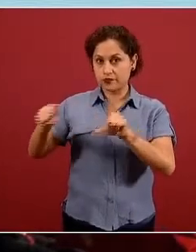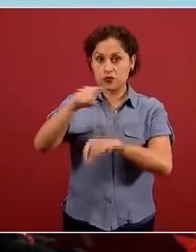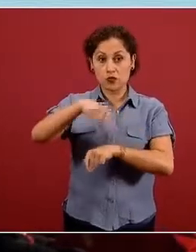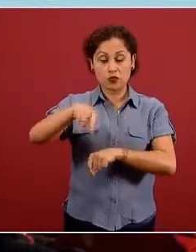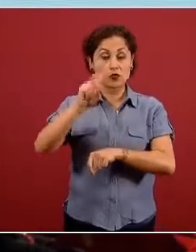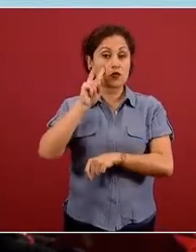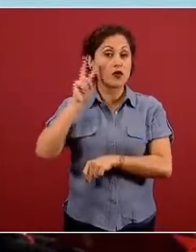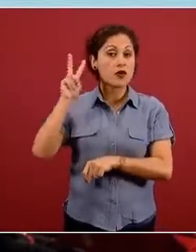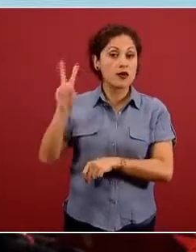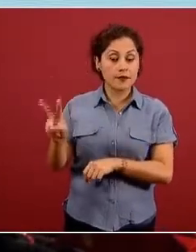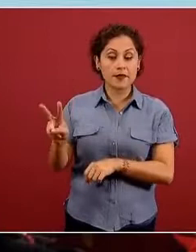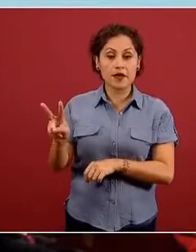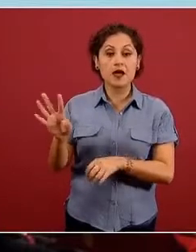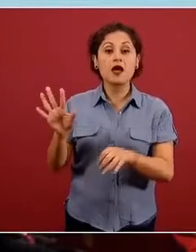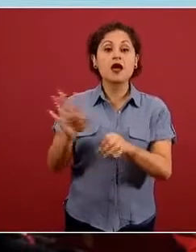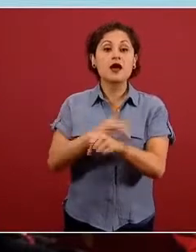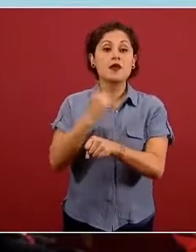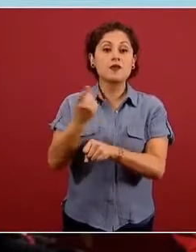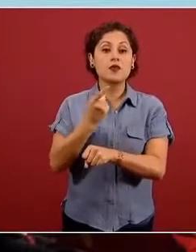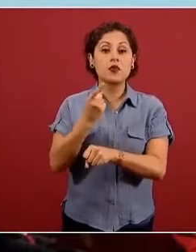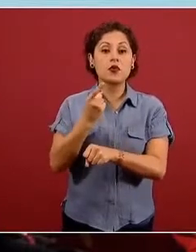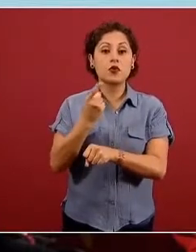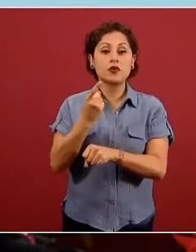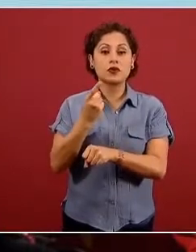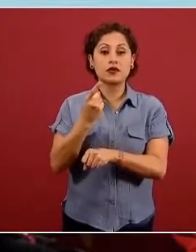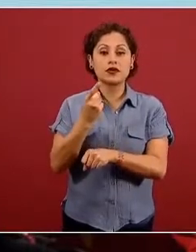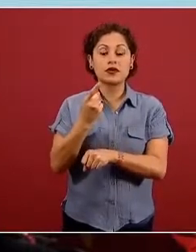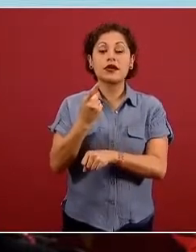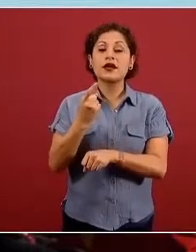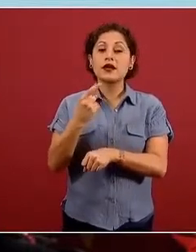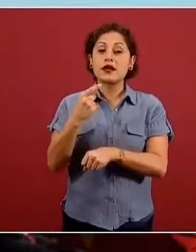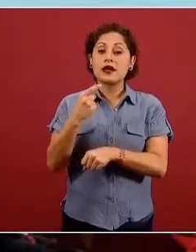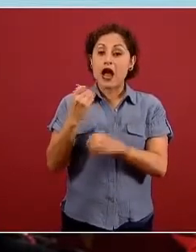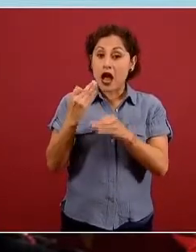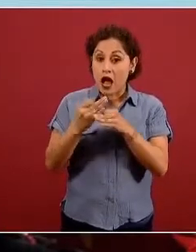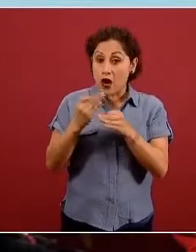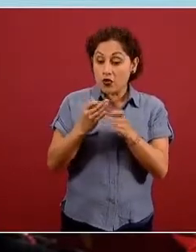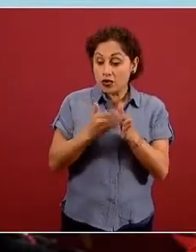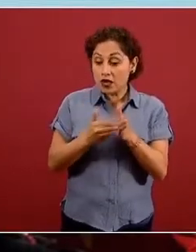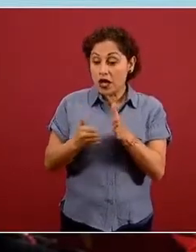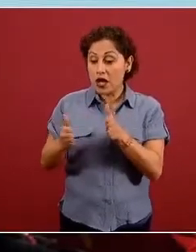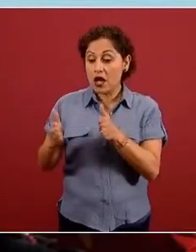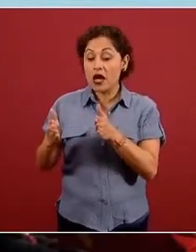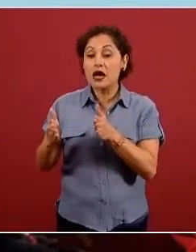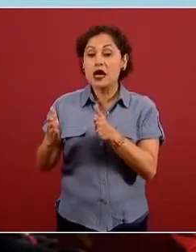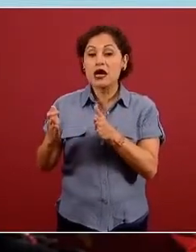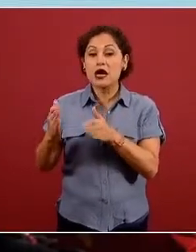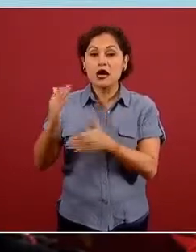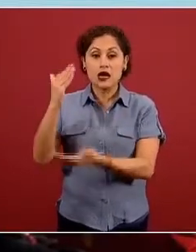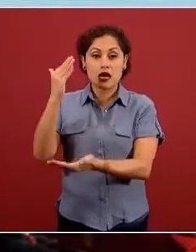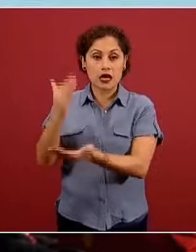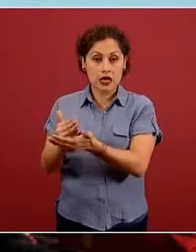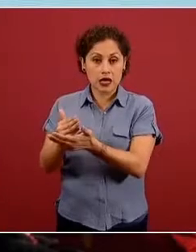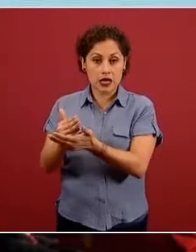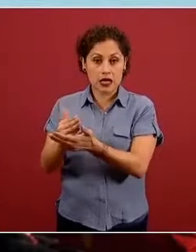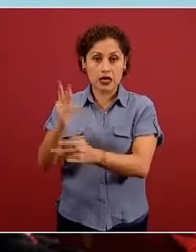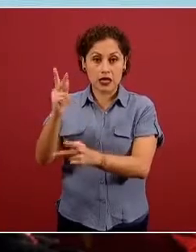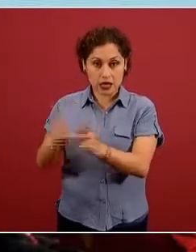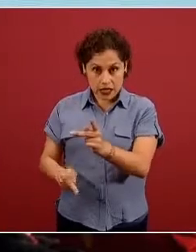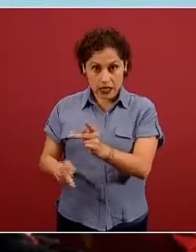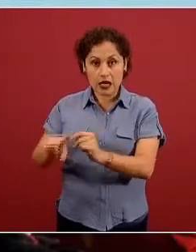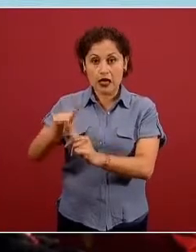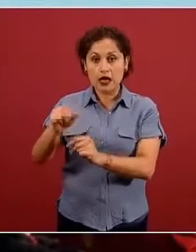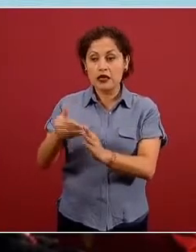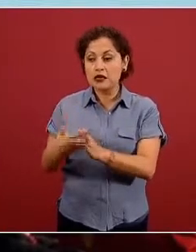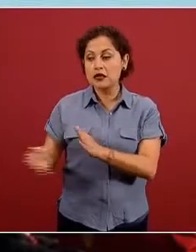dado, en las fases finales de este primer ciclo de la epidemia, vamos a tener un incremento de